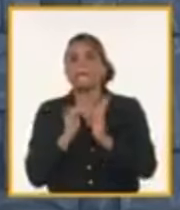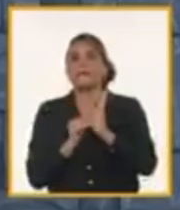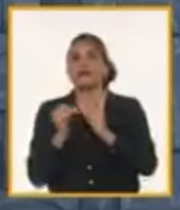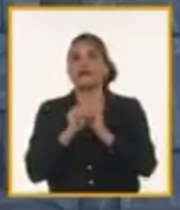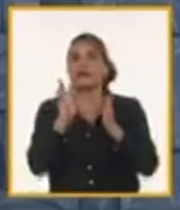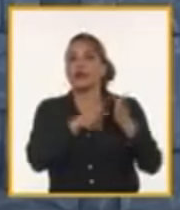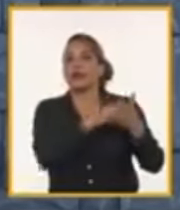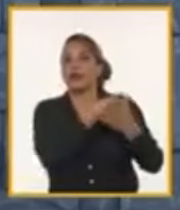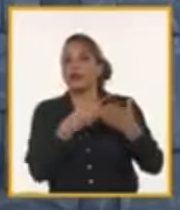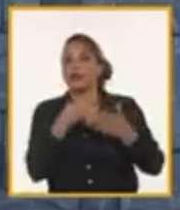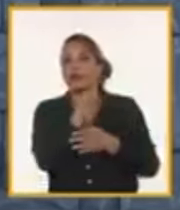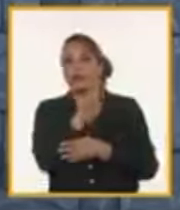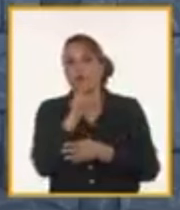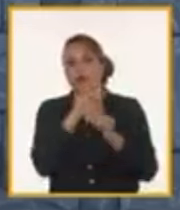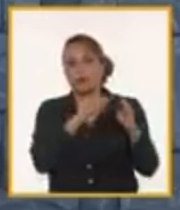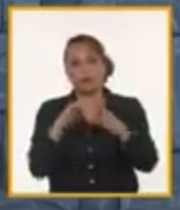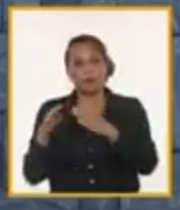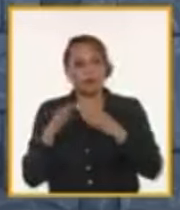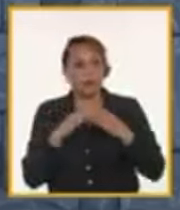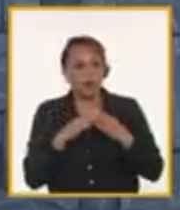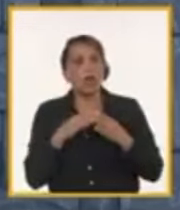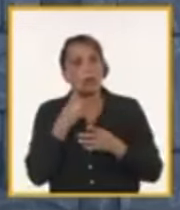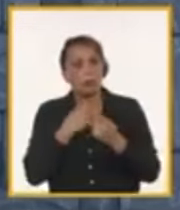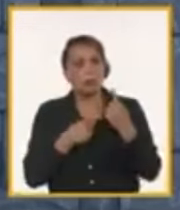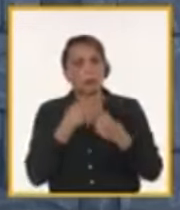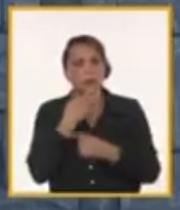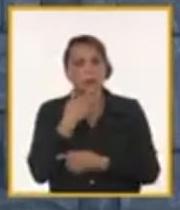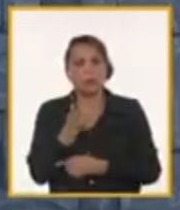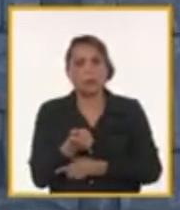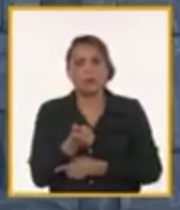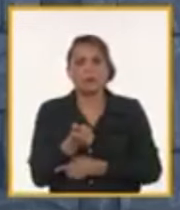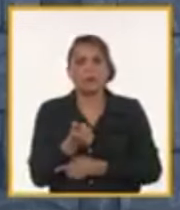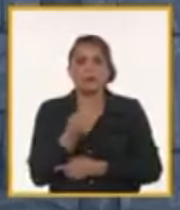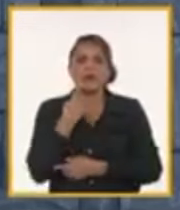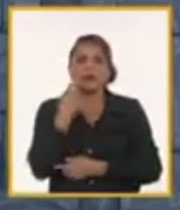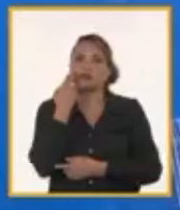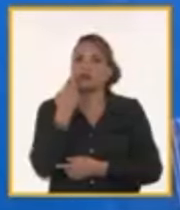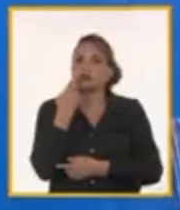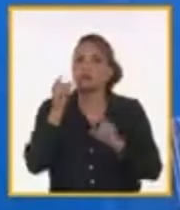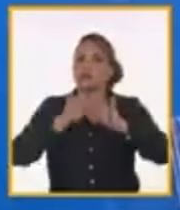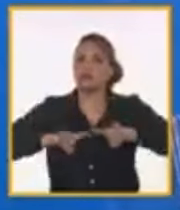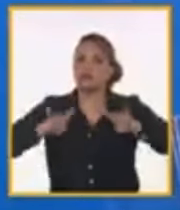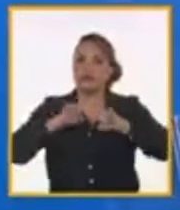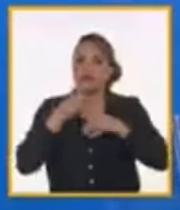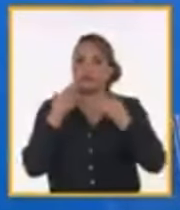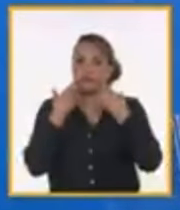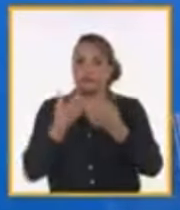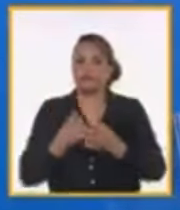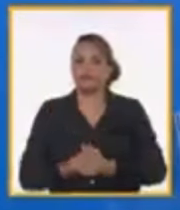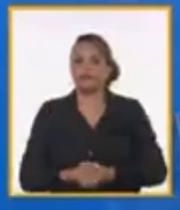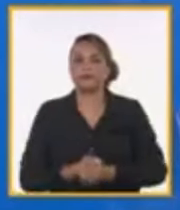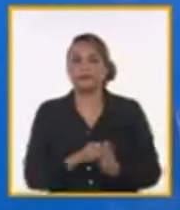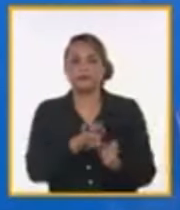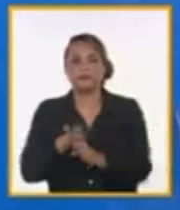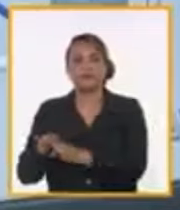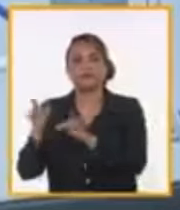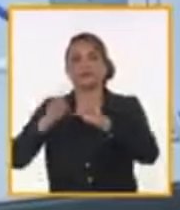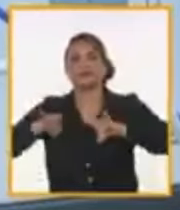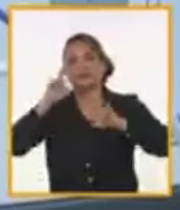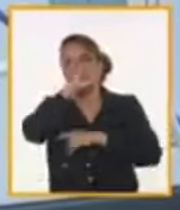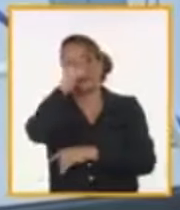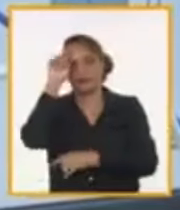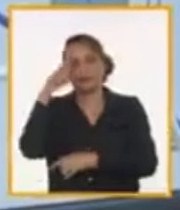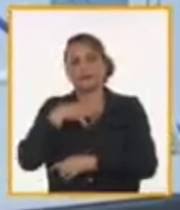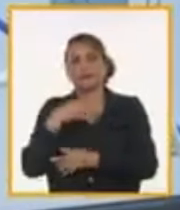22 comunidades eh realmente son es un reconocimiento la universidad espirituana cuenta con un